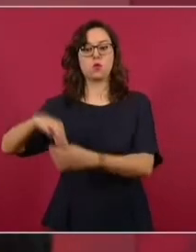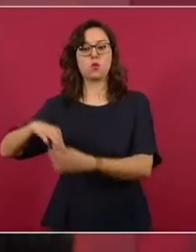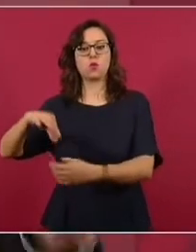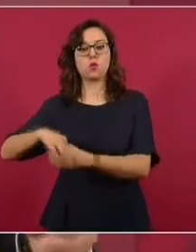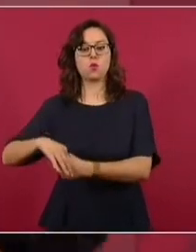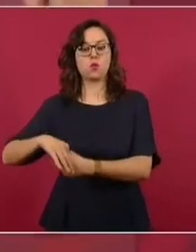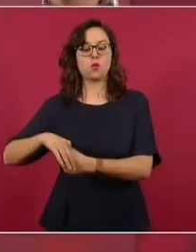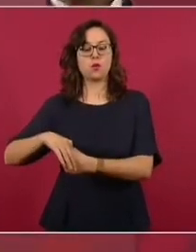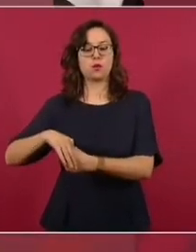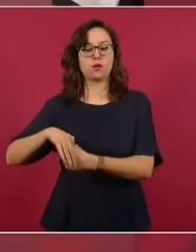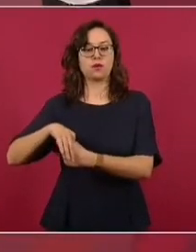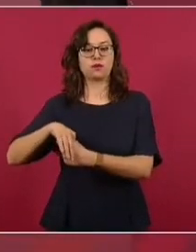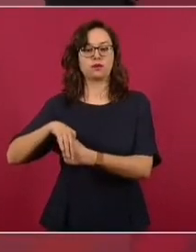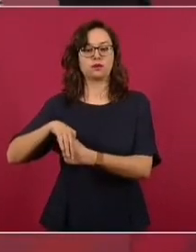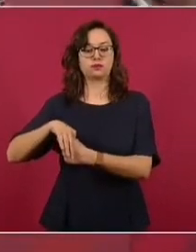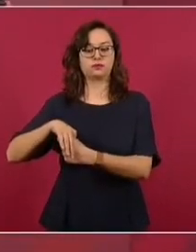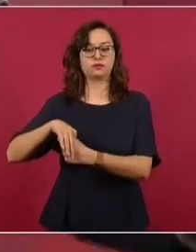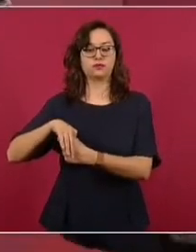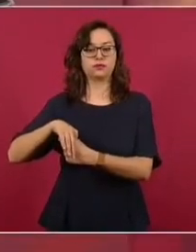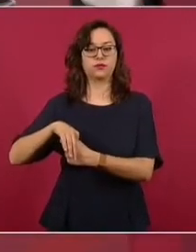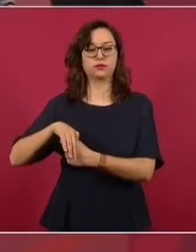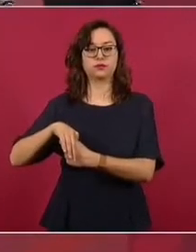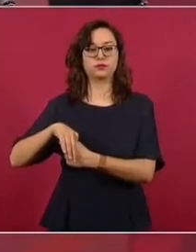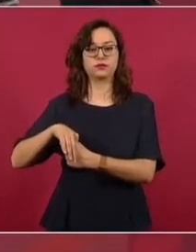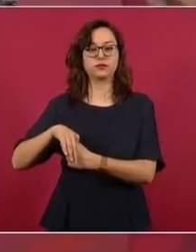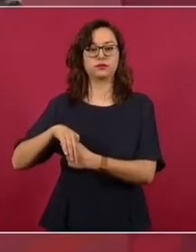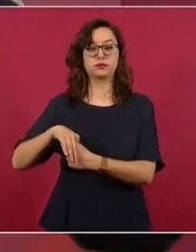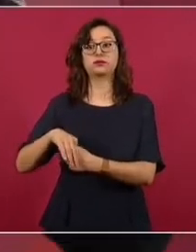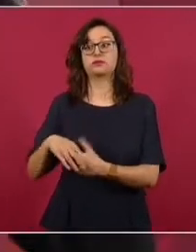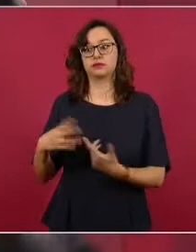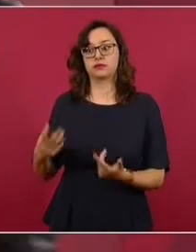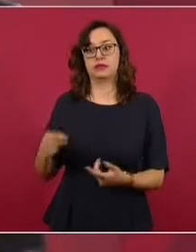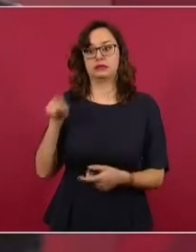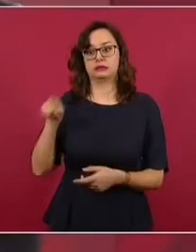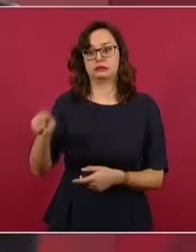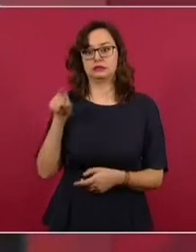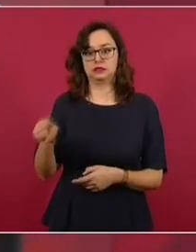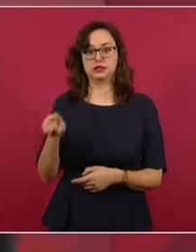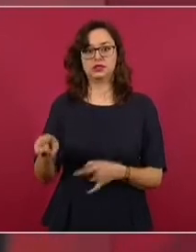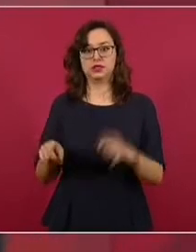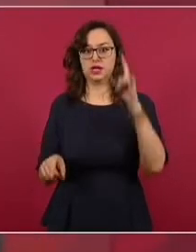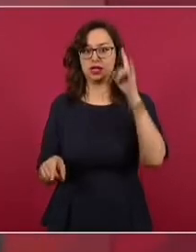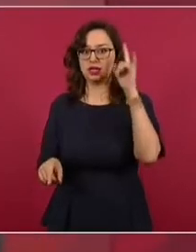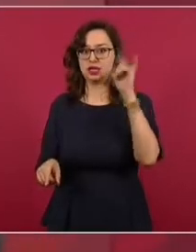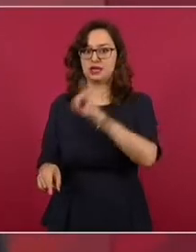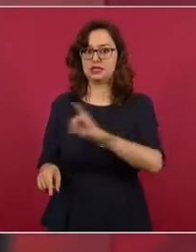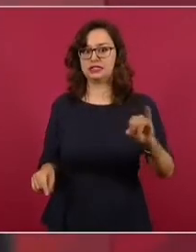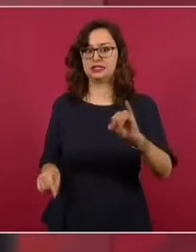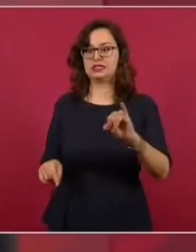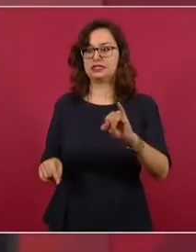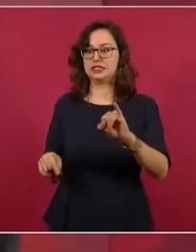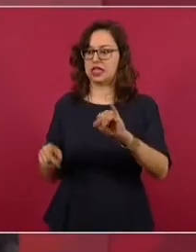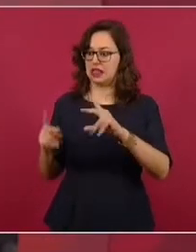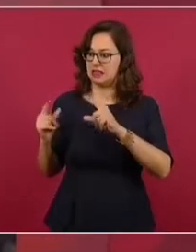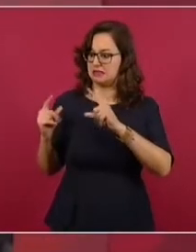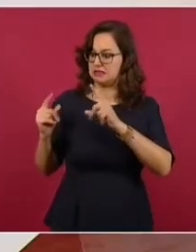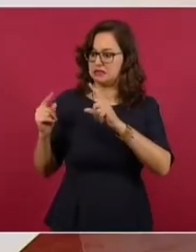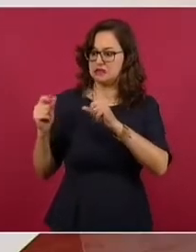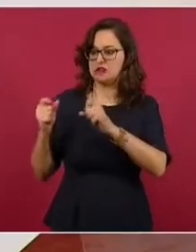Y como era la izquierda, la fuerza progresista, ahí le metieron